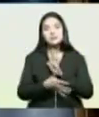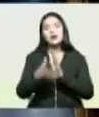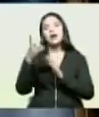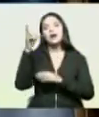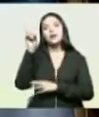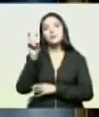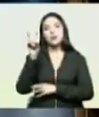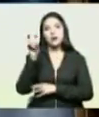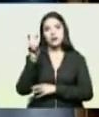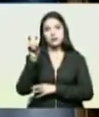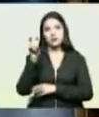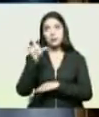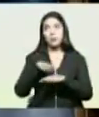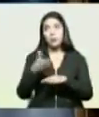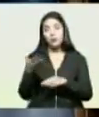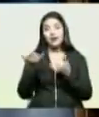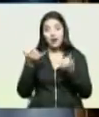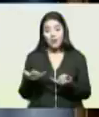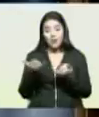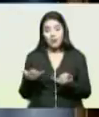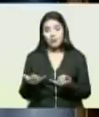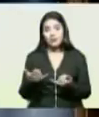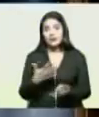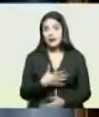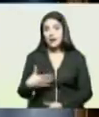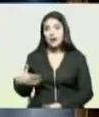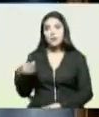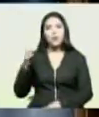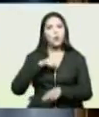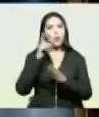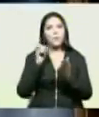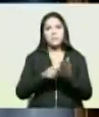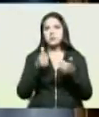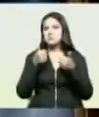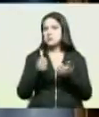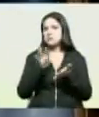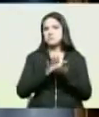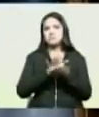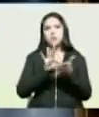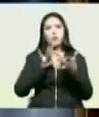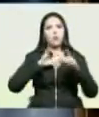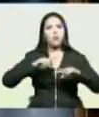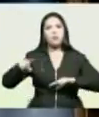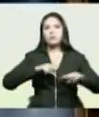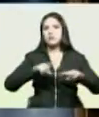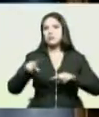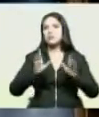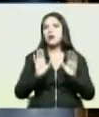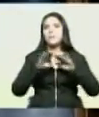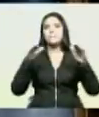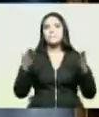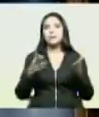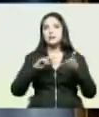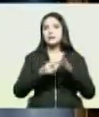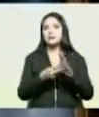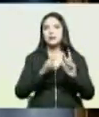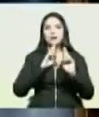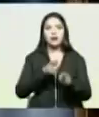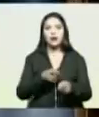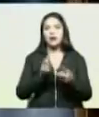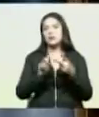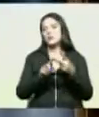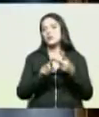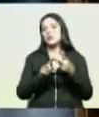viernes, porque queremos ya tener todo bien coordinado en función de las mesas técnicas, los resultados, los